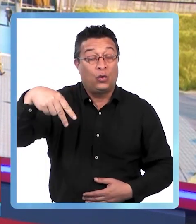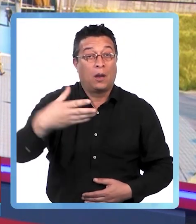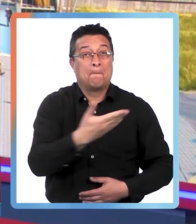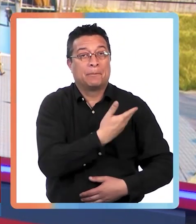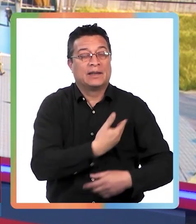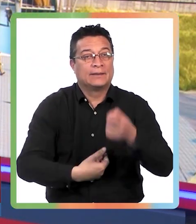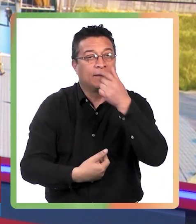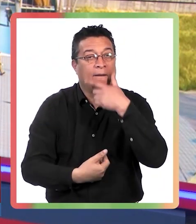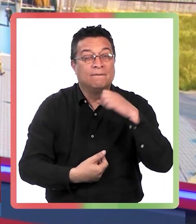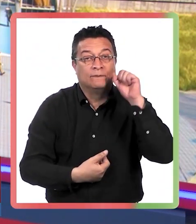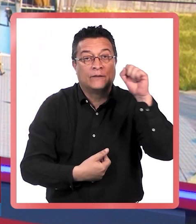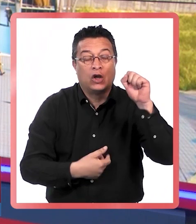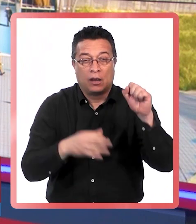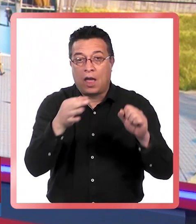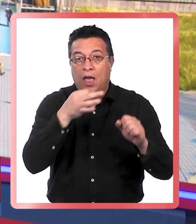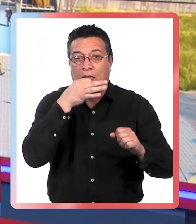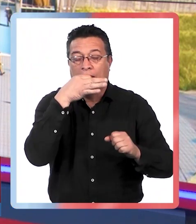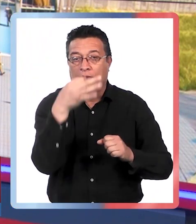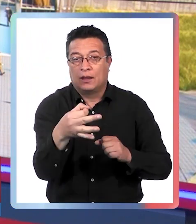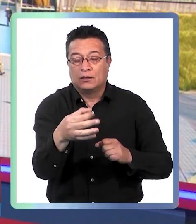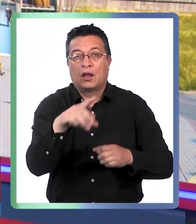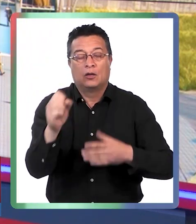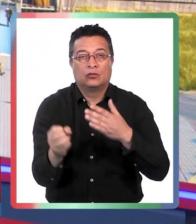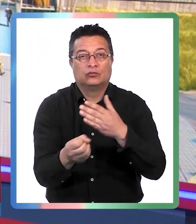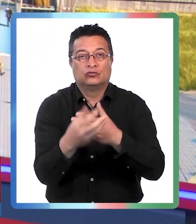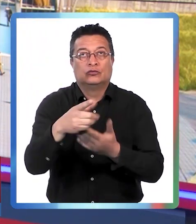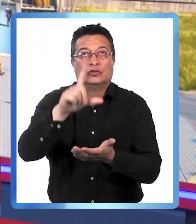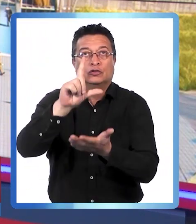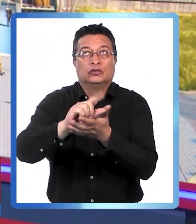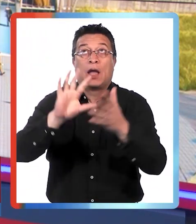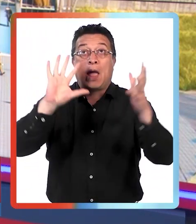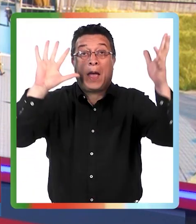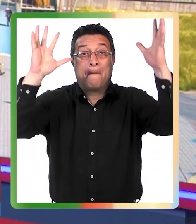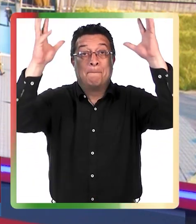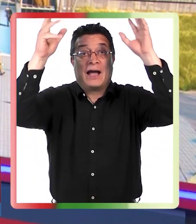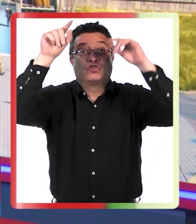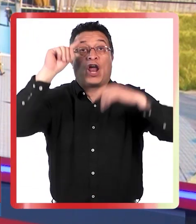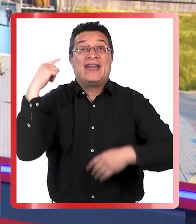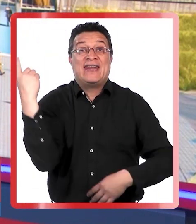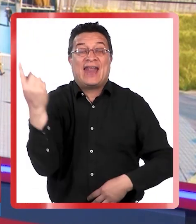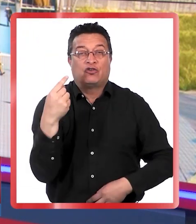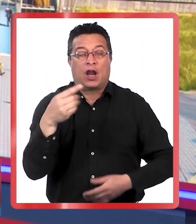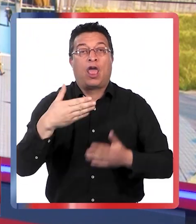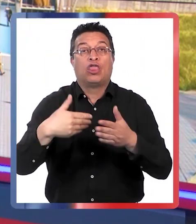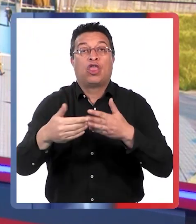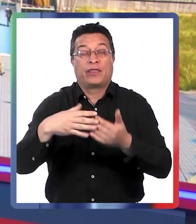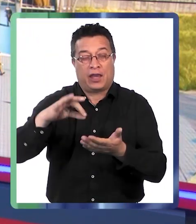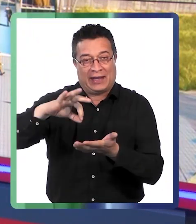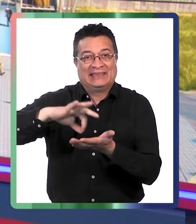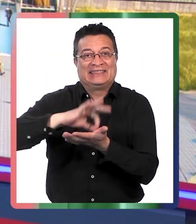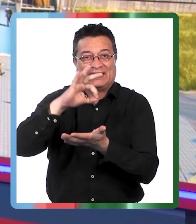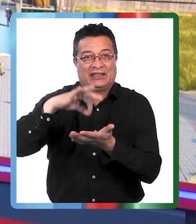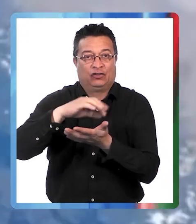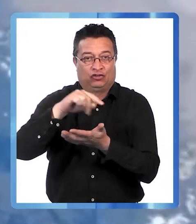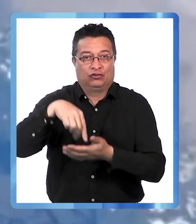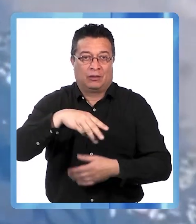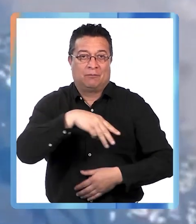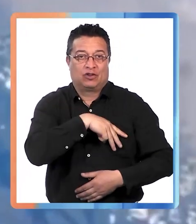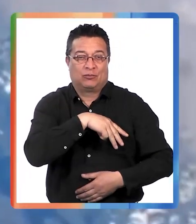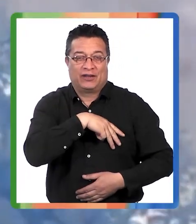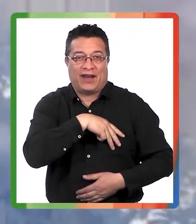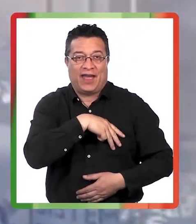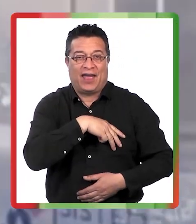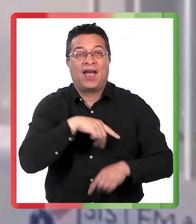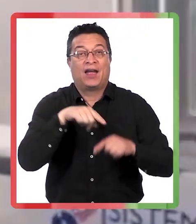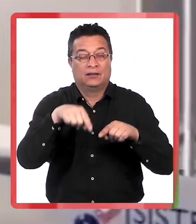presidente Gabriel Boric anunció la creación de un Centro Espacial Nacional en la comuna de Cerrillos de la región metropolitana. Se